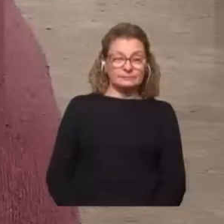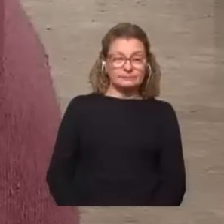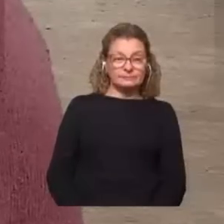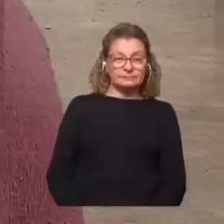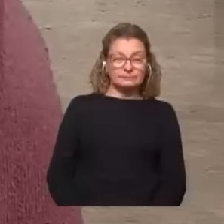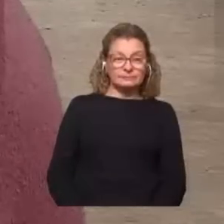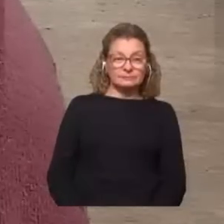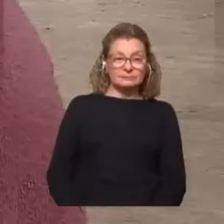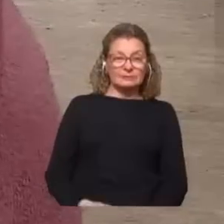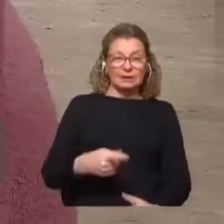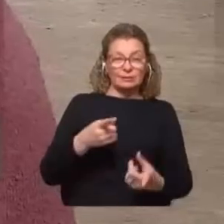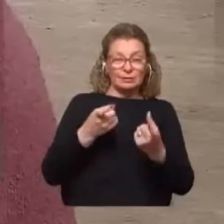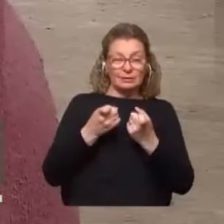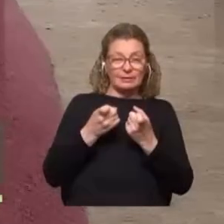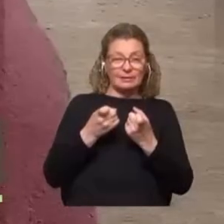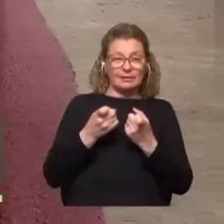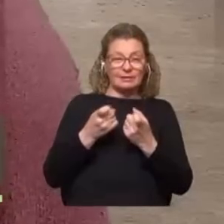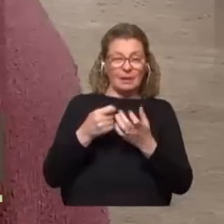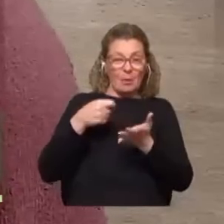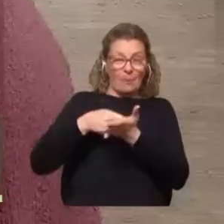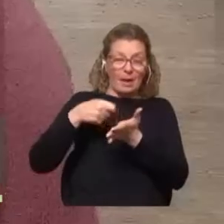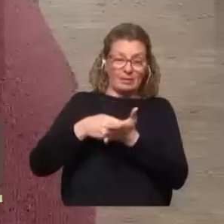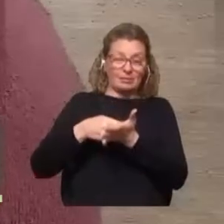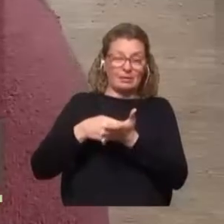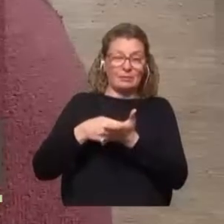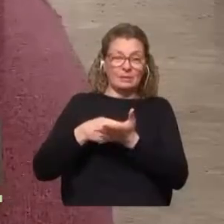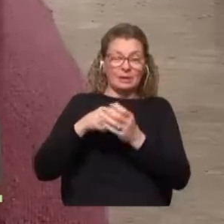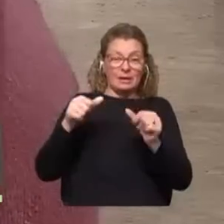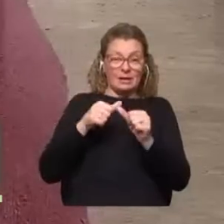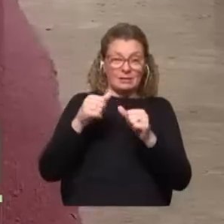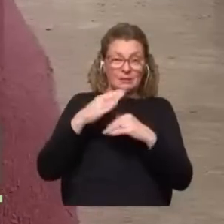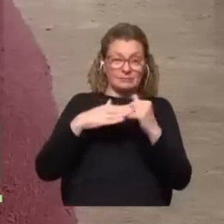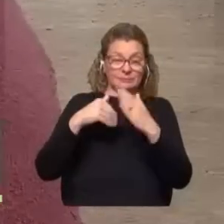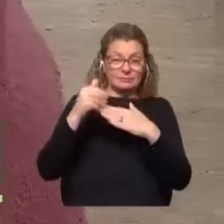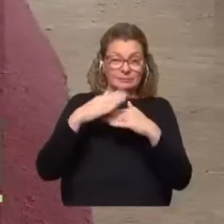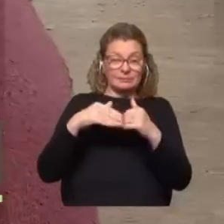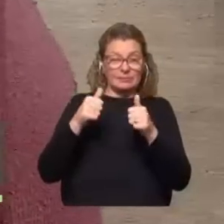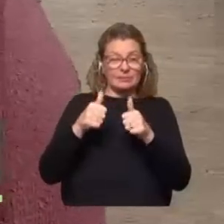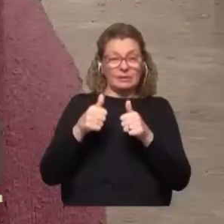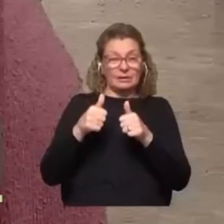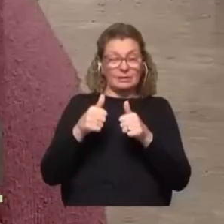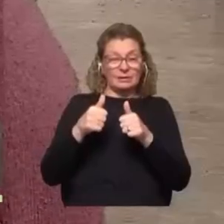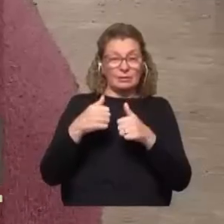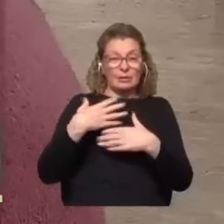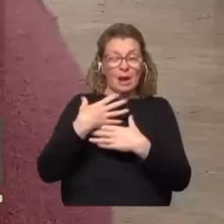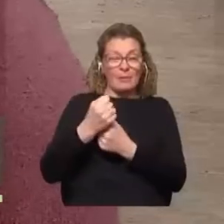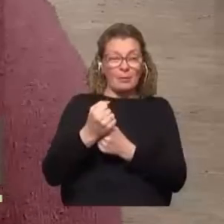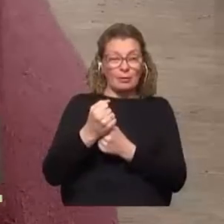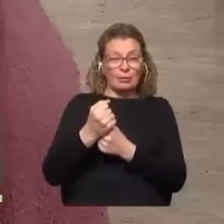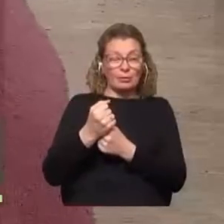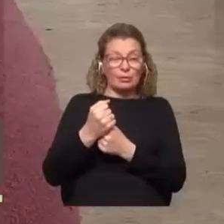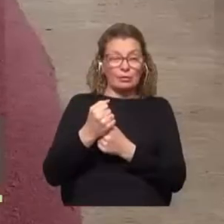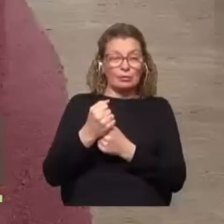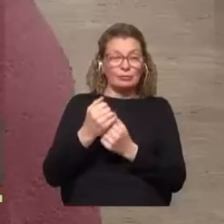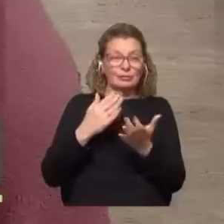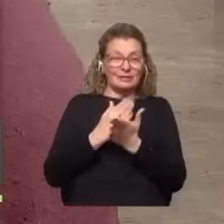en este momento lo que precisamos son son recursos para hacer las cosas bien si bien los hinchas del club se acercaron